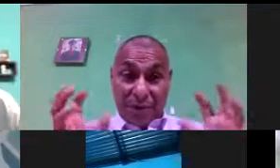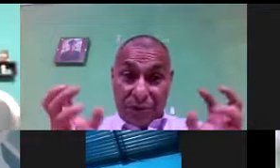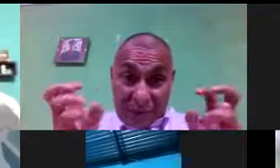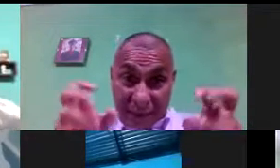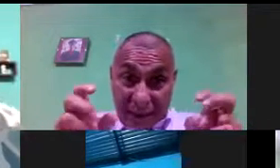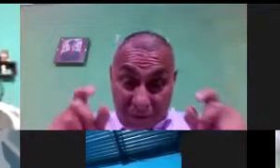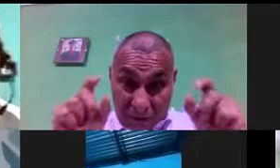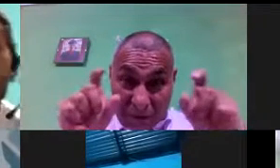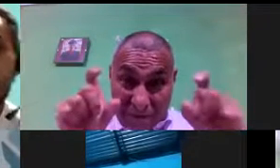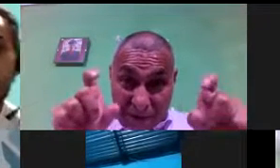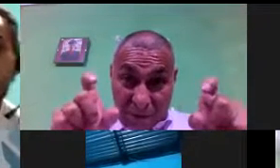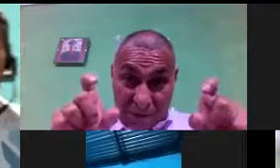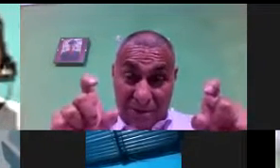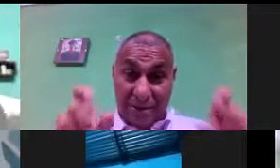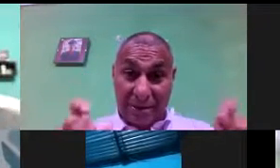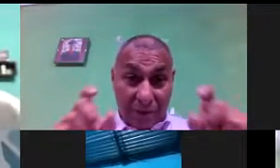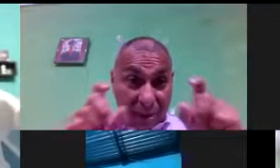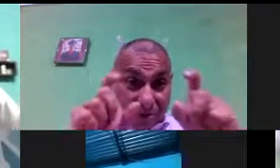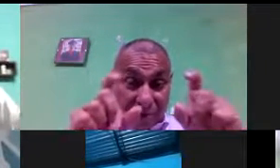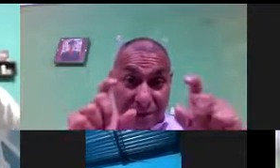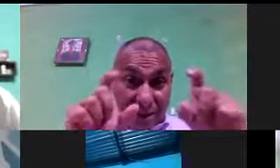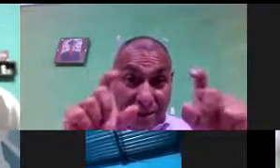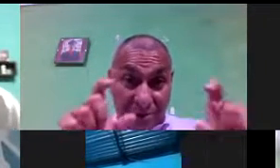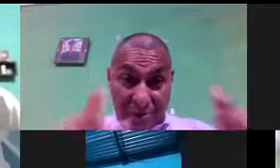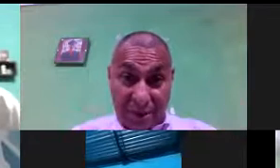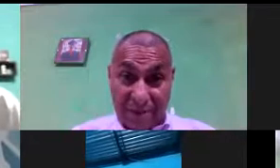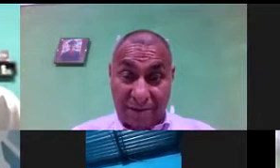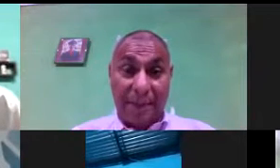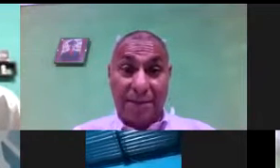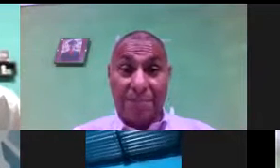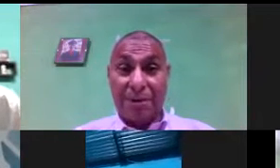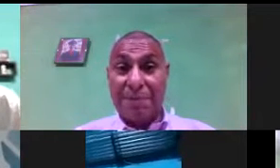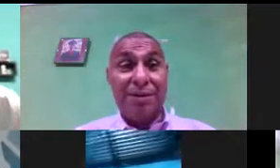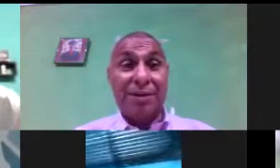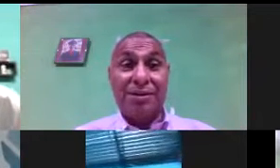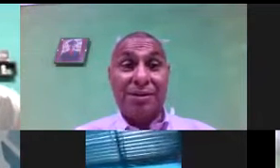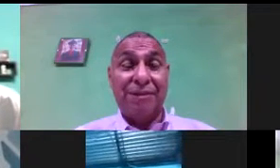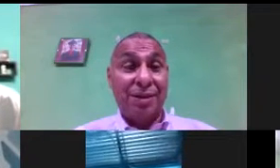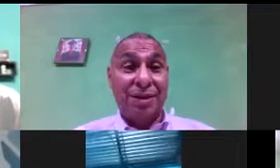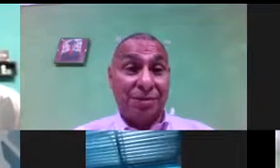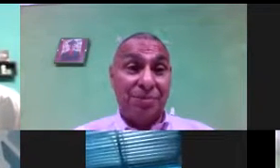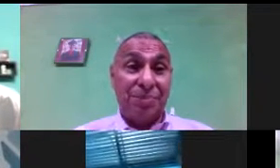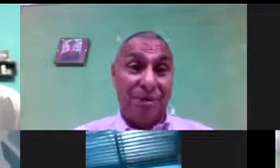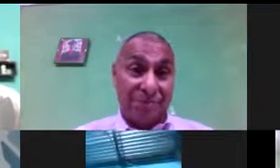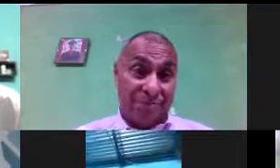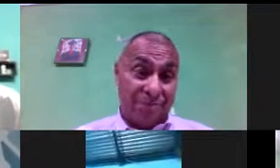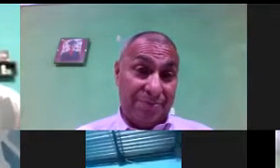que reconocerla cuando la vemos. Tenemos que reconocer el nombre de ello. ¿Por qué? Porque saben que